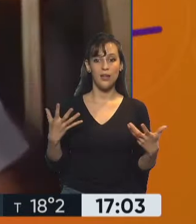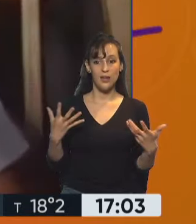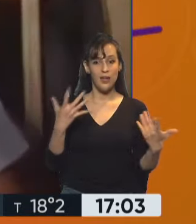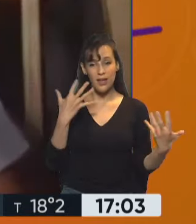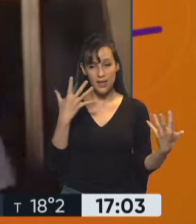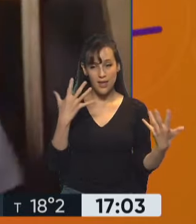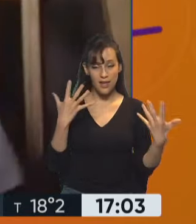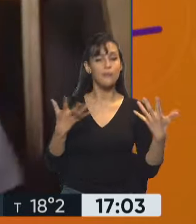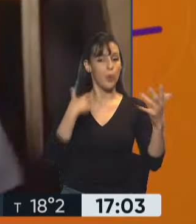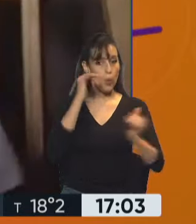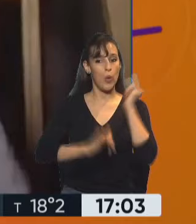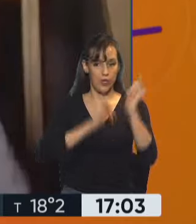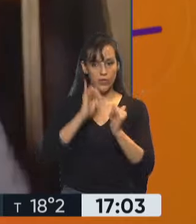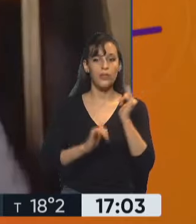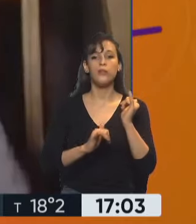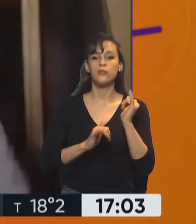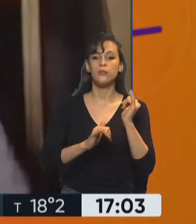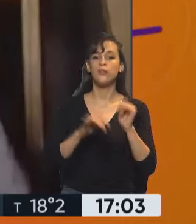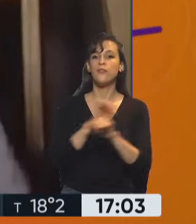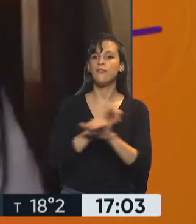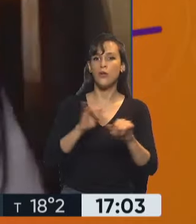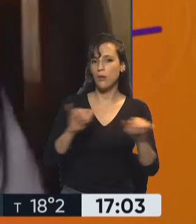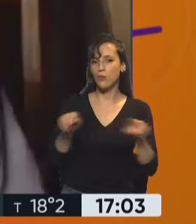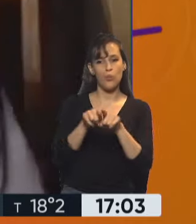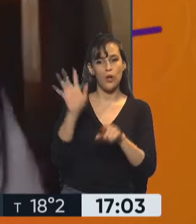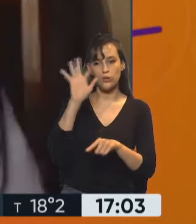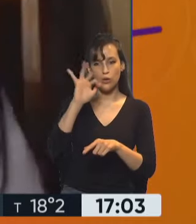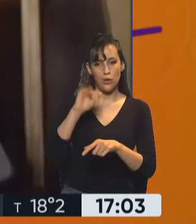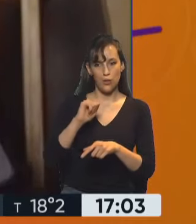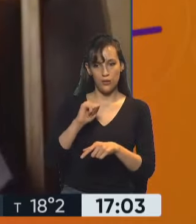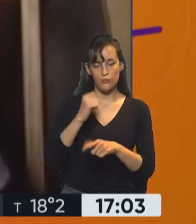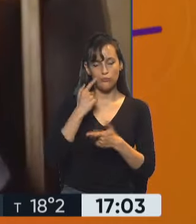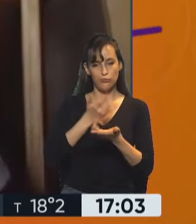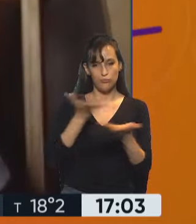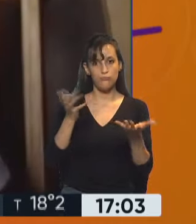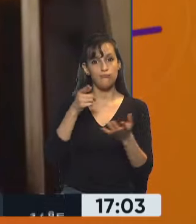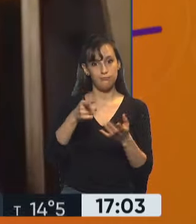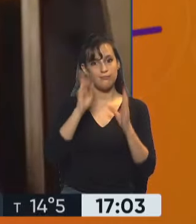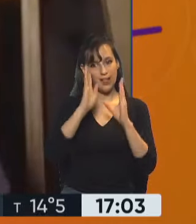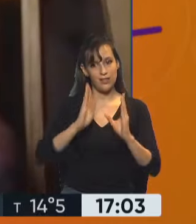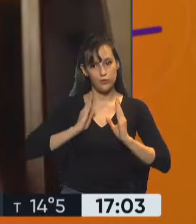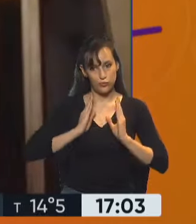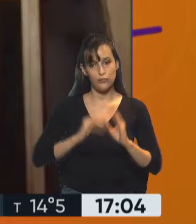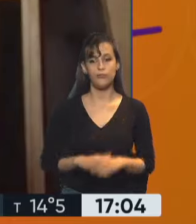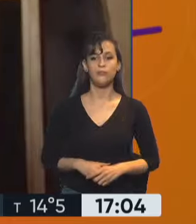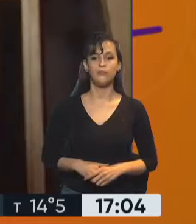Les tengo que contar, bueno, la información que compartimos con ustedes todos los días, así que presten atención a este consejo.